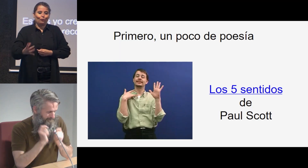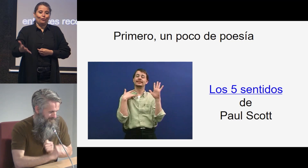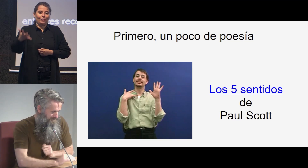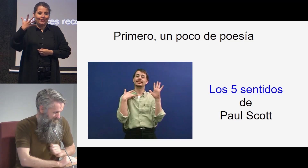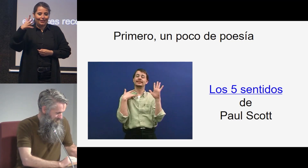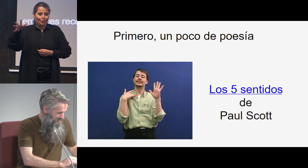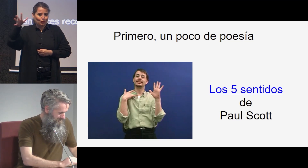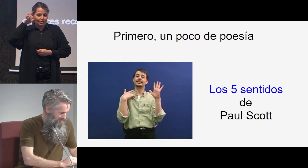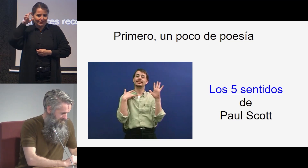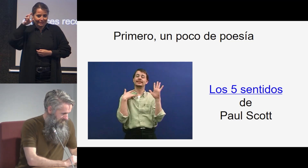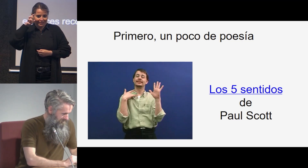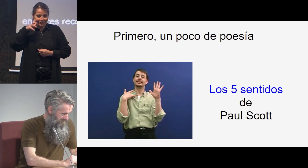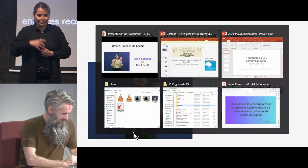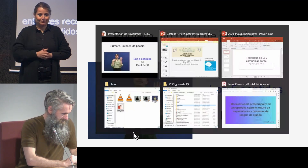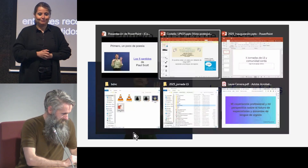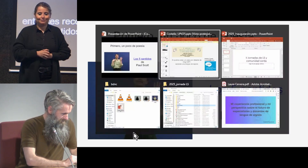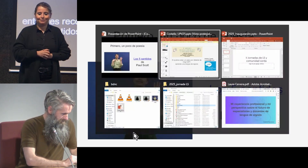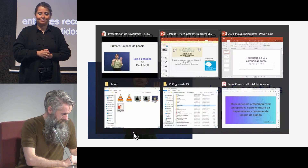sentidos.